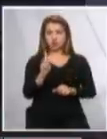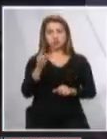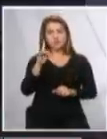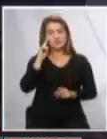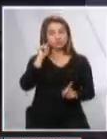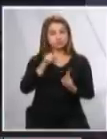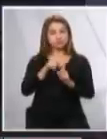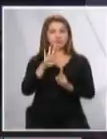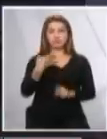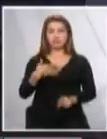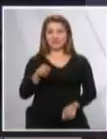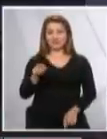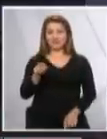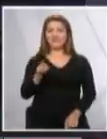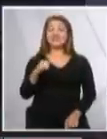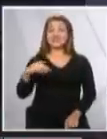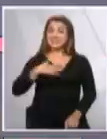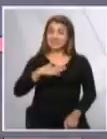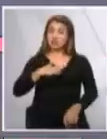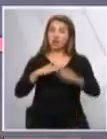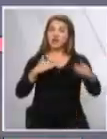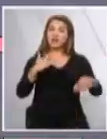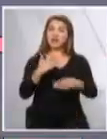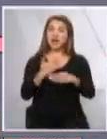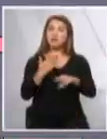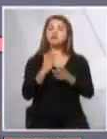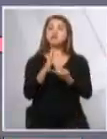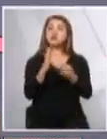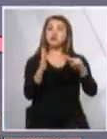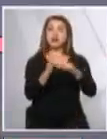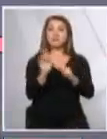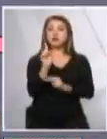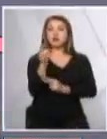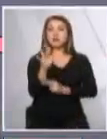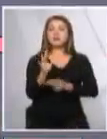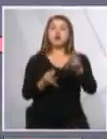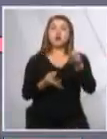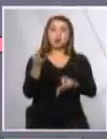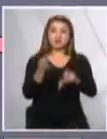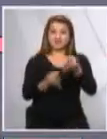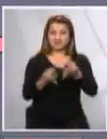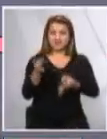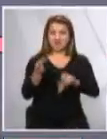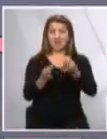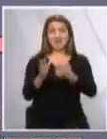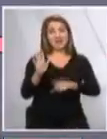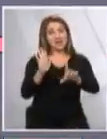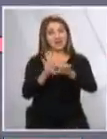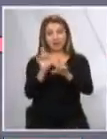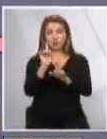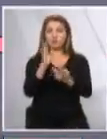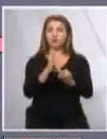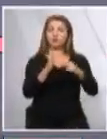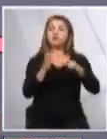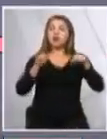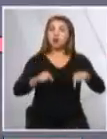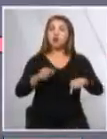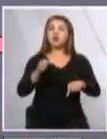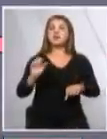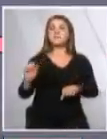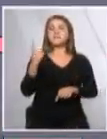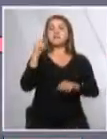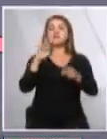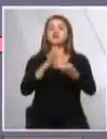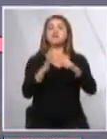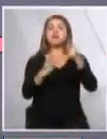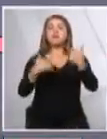esencial. No, pero quería agregar que el problema ya no es meramente judicial ni legal. Yo creo que el problema hoy día es esencialmente